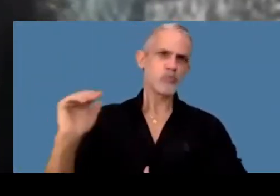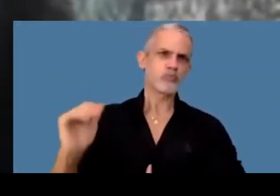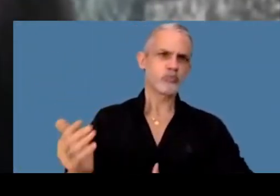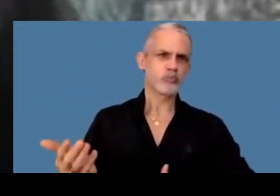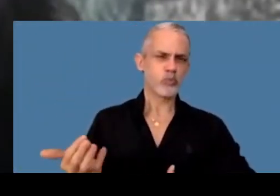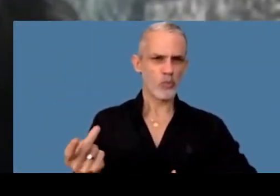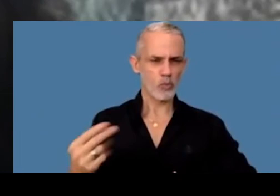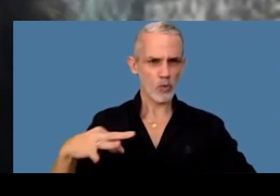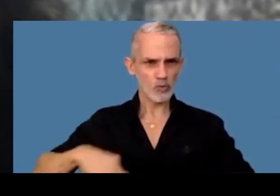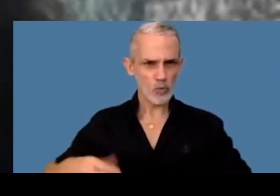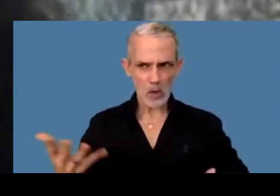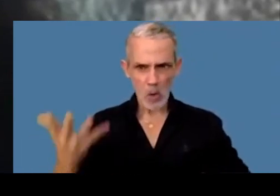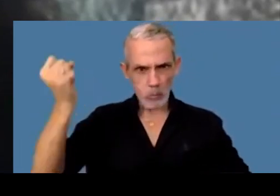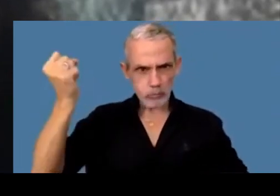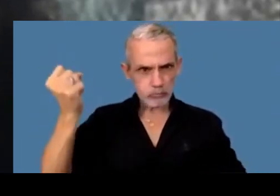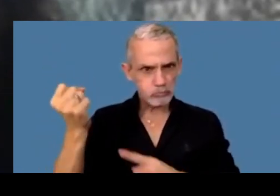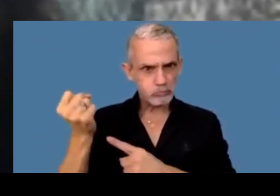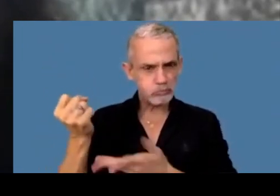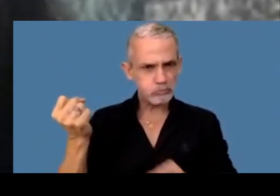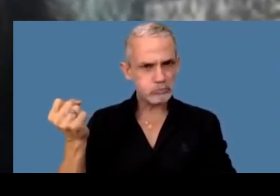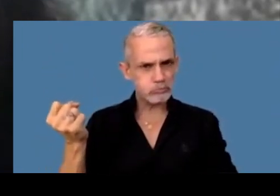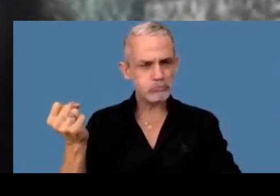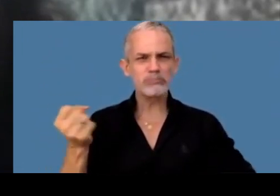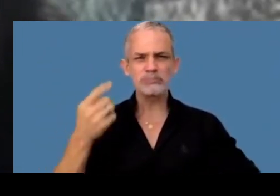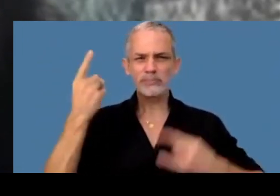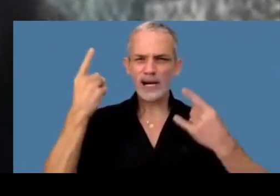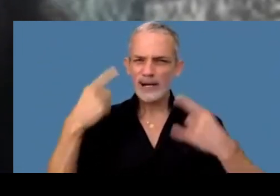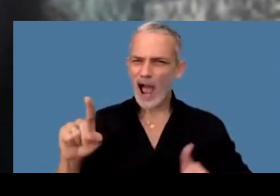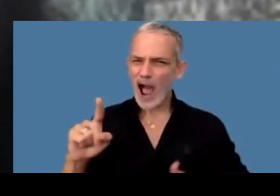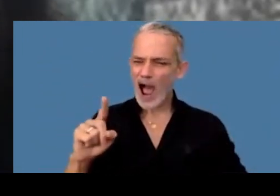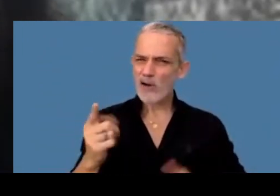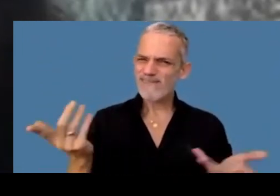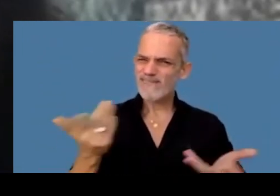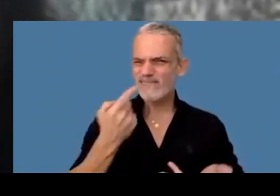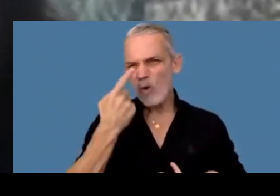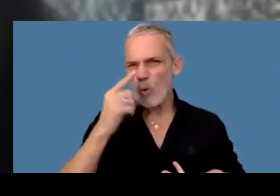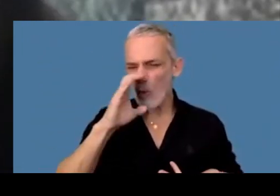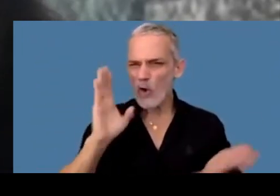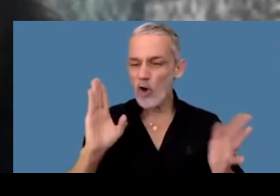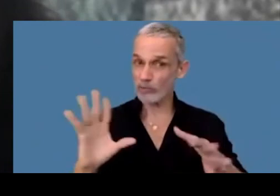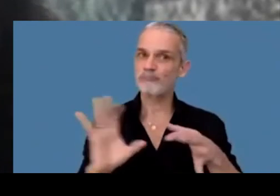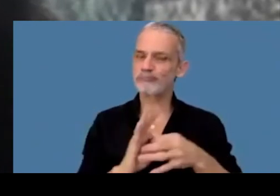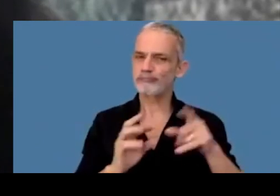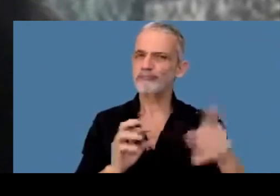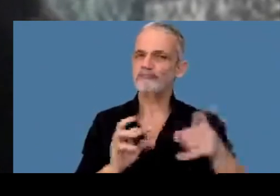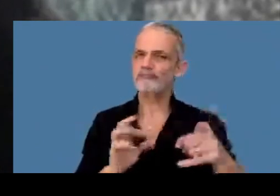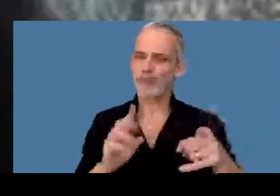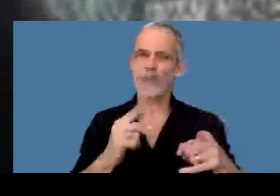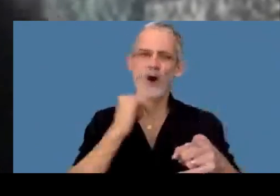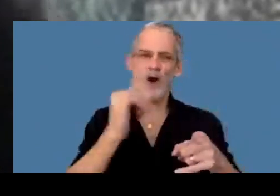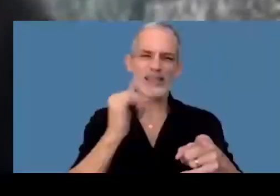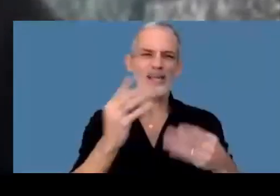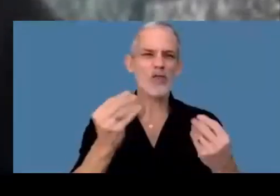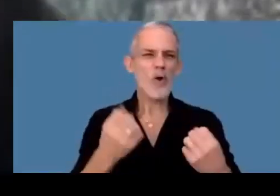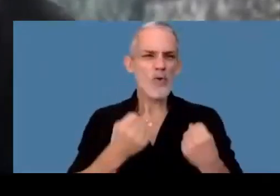que conseguían. Y lo curioso, y ahí viene relacionado a lo que vos planteabas, de dónde está la fuerza, si